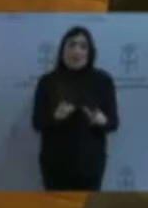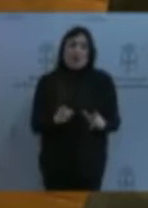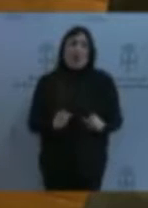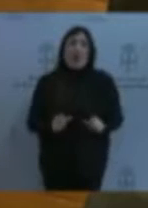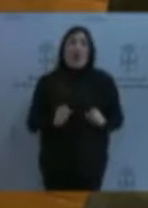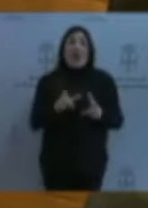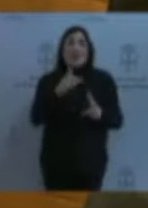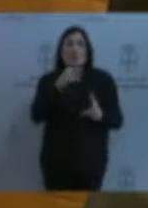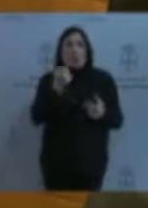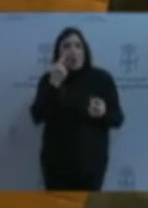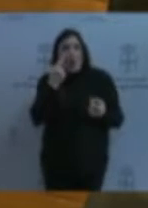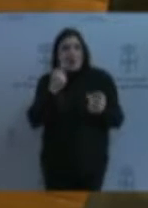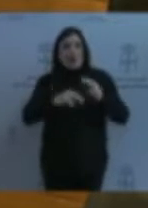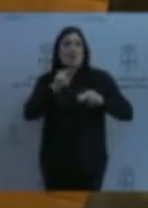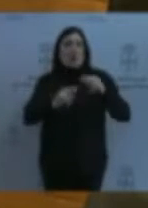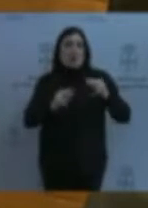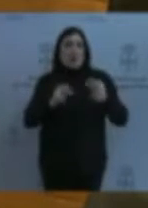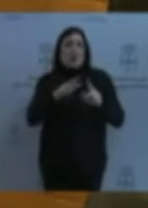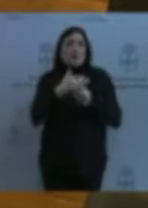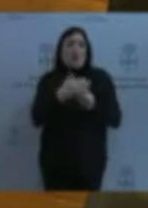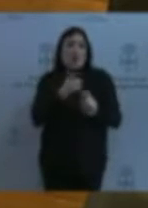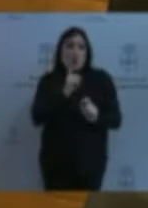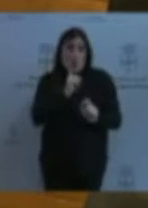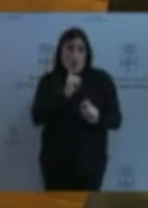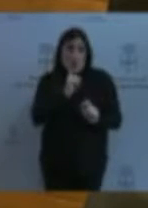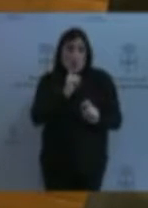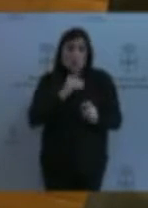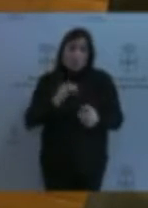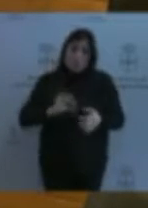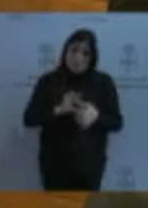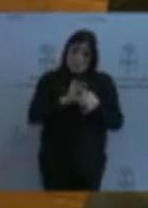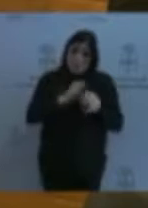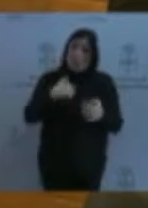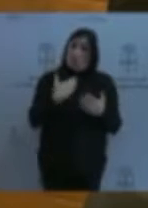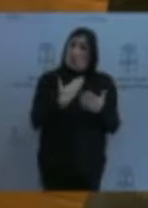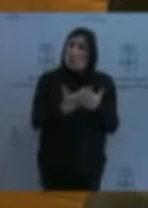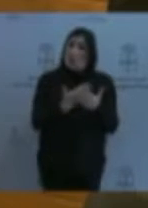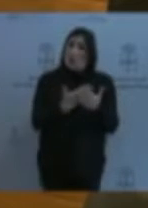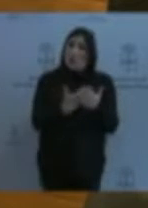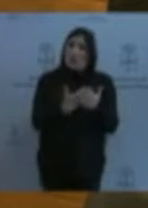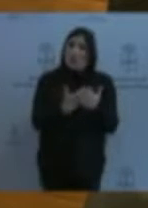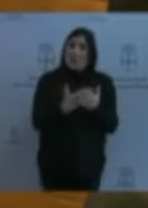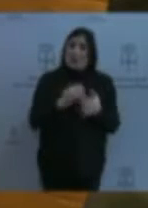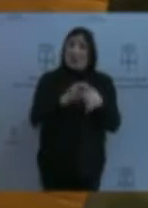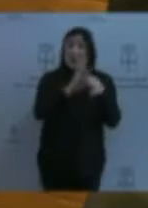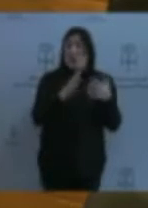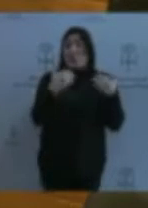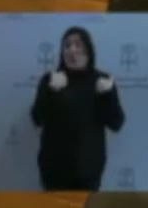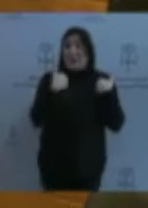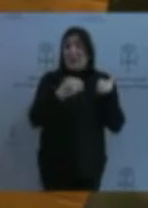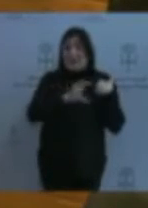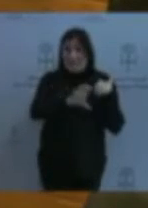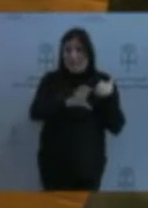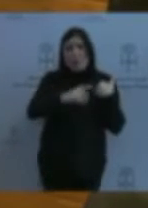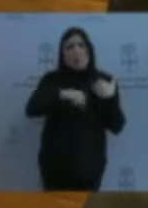respecto y en relación, pues hemos pedido nosotros, en relación a las competencias del Estado, hemos pedido allí pues para